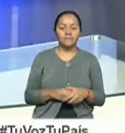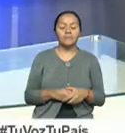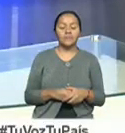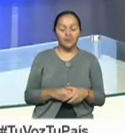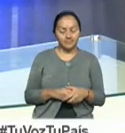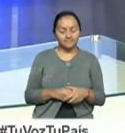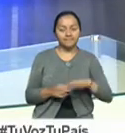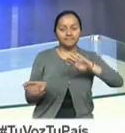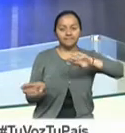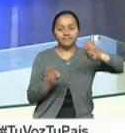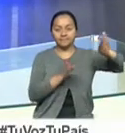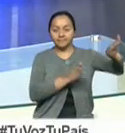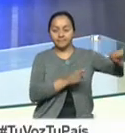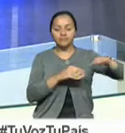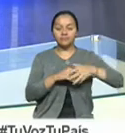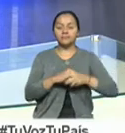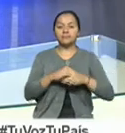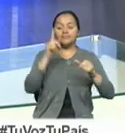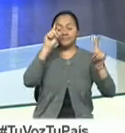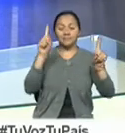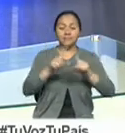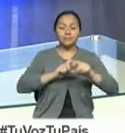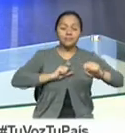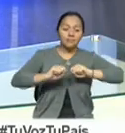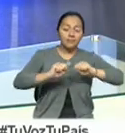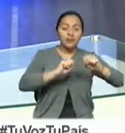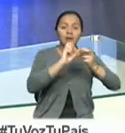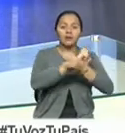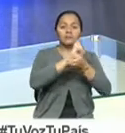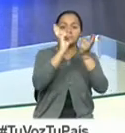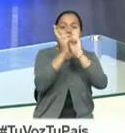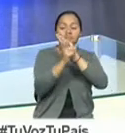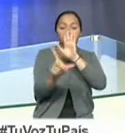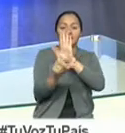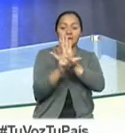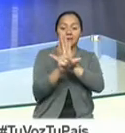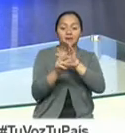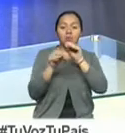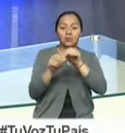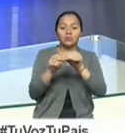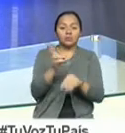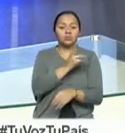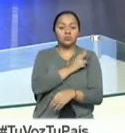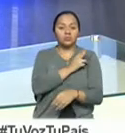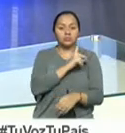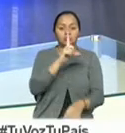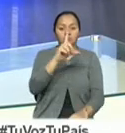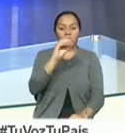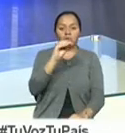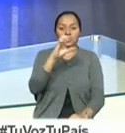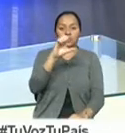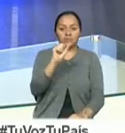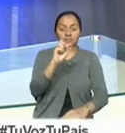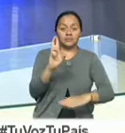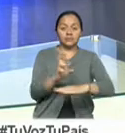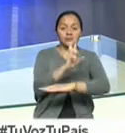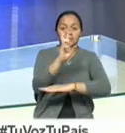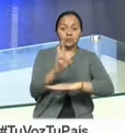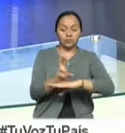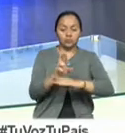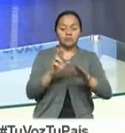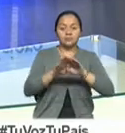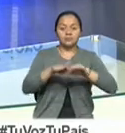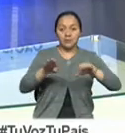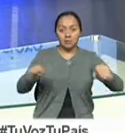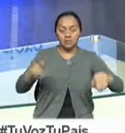En otro tema, en el marco del trámite de las reformas a la Ley Orgánica de Educación Superior, LOES, rectores y estudiantes de universidades del